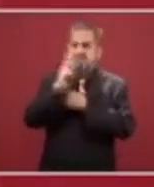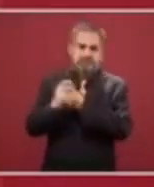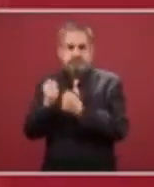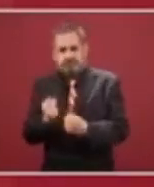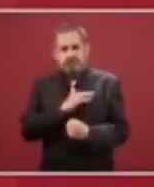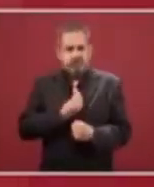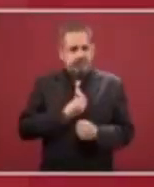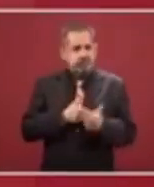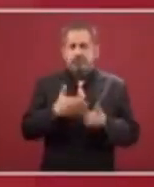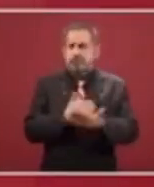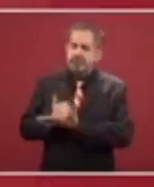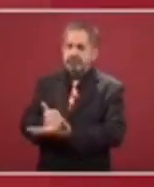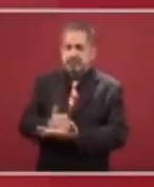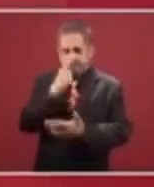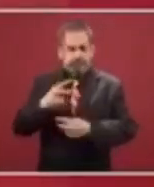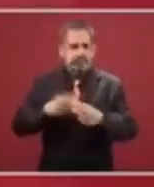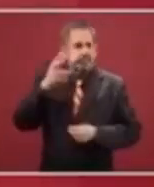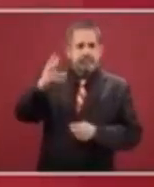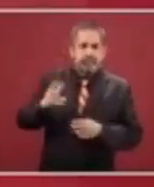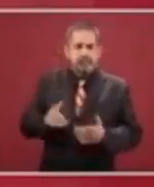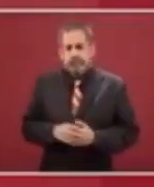fuertes pueden ayudar para